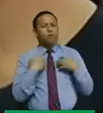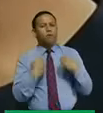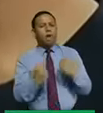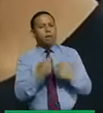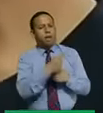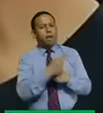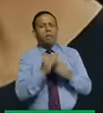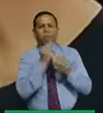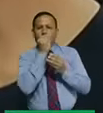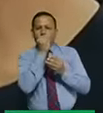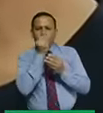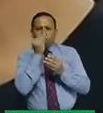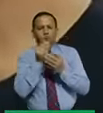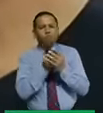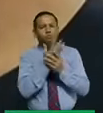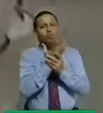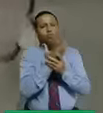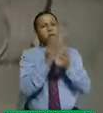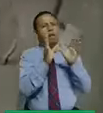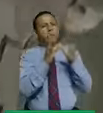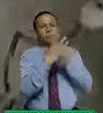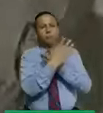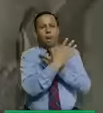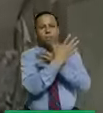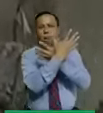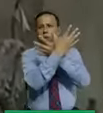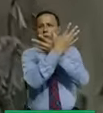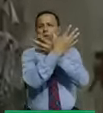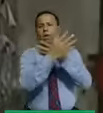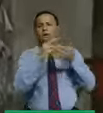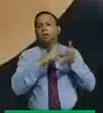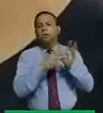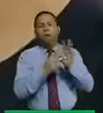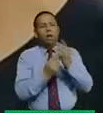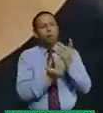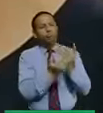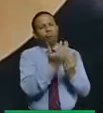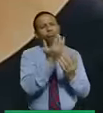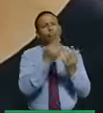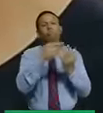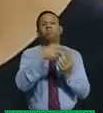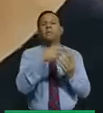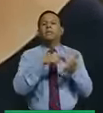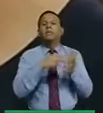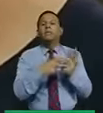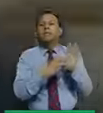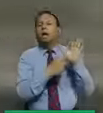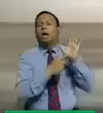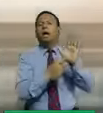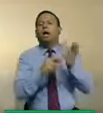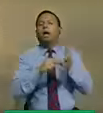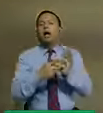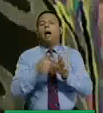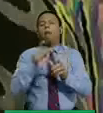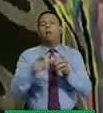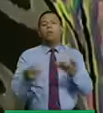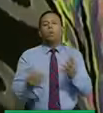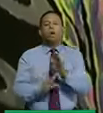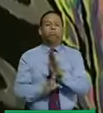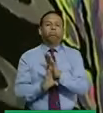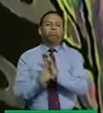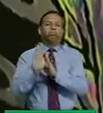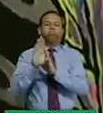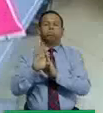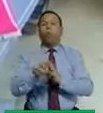flores, mariposas, o sea, quiero que se vea que la naturaleza está resurgiendo por el reciclaje, ¿no? Tatiana